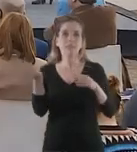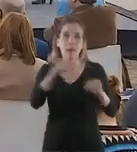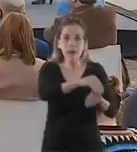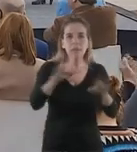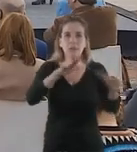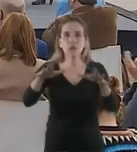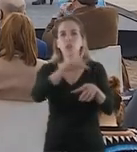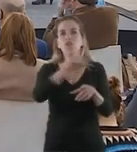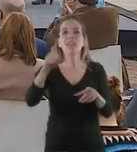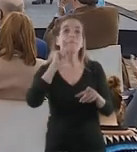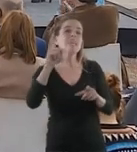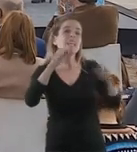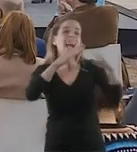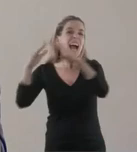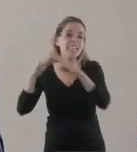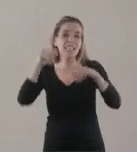argentina